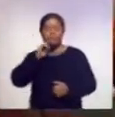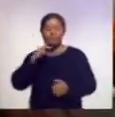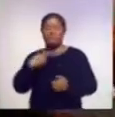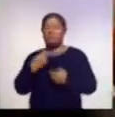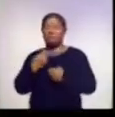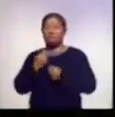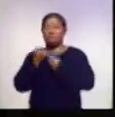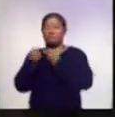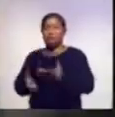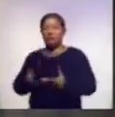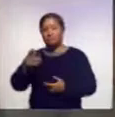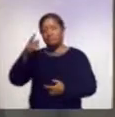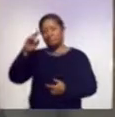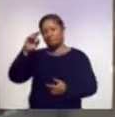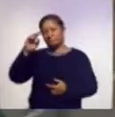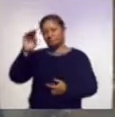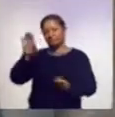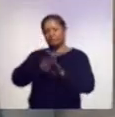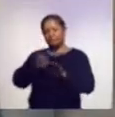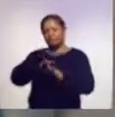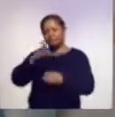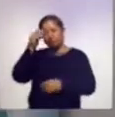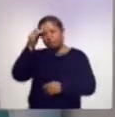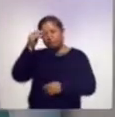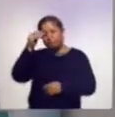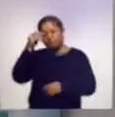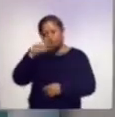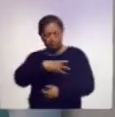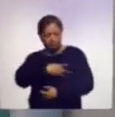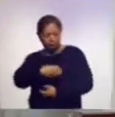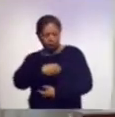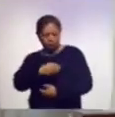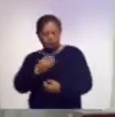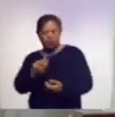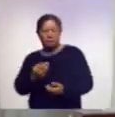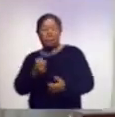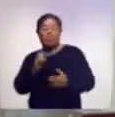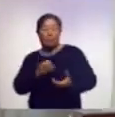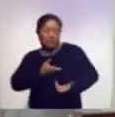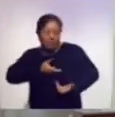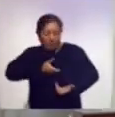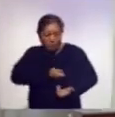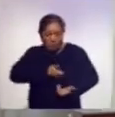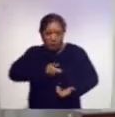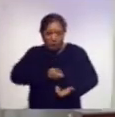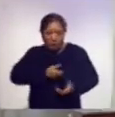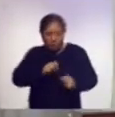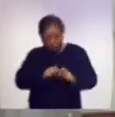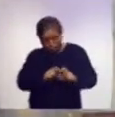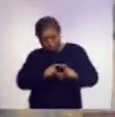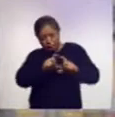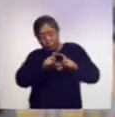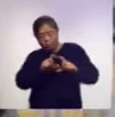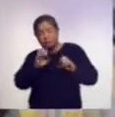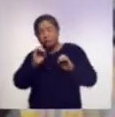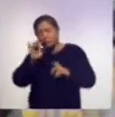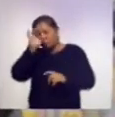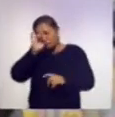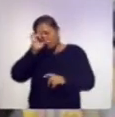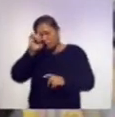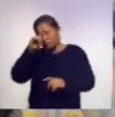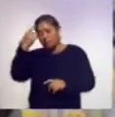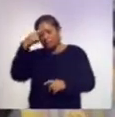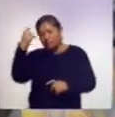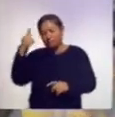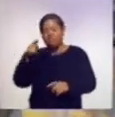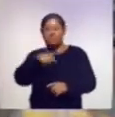sobre la extracción de leche, métodos de amamantamiento y, en general, consejos para hacer este proceso más fácil, tanto para la madre como